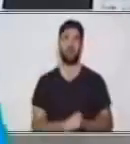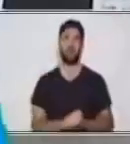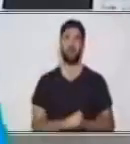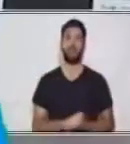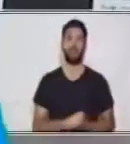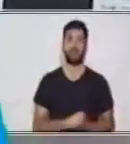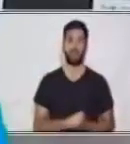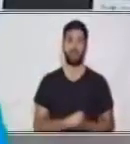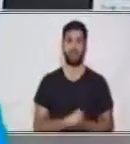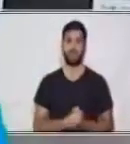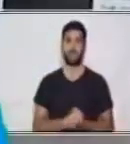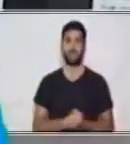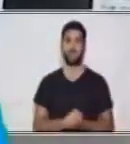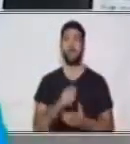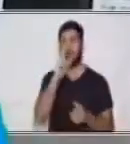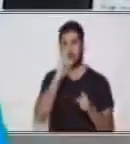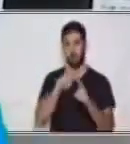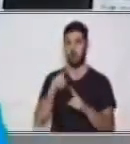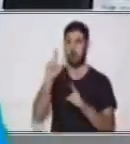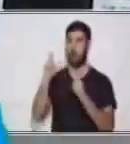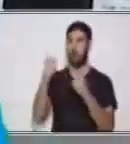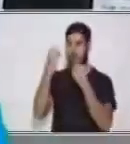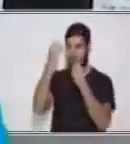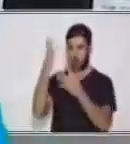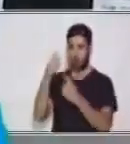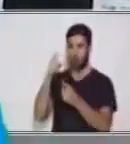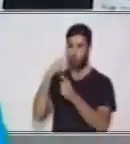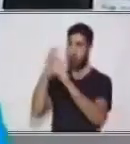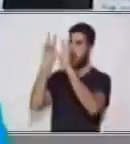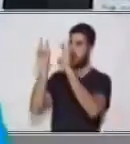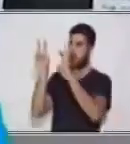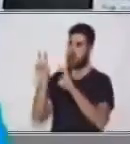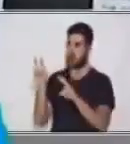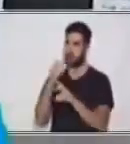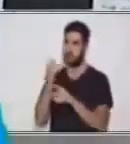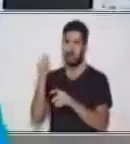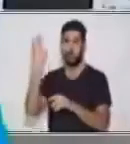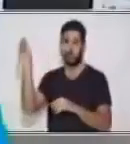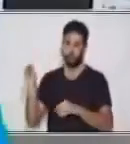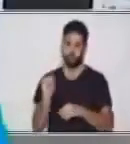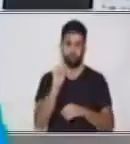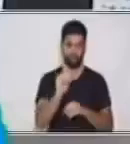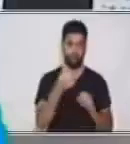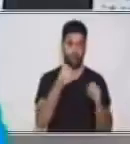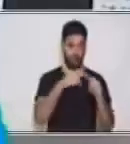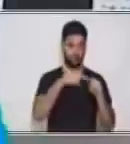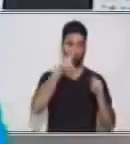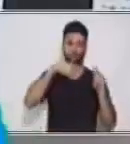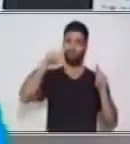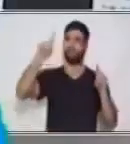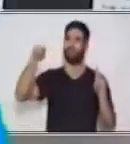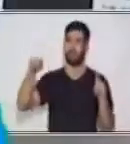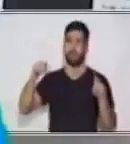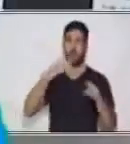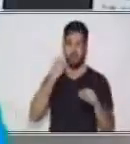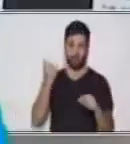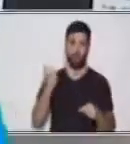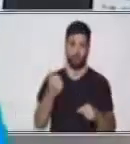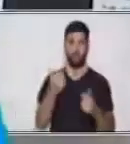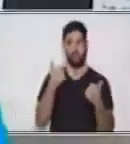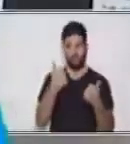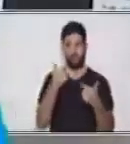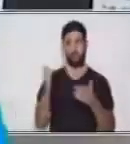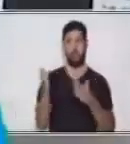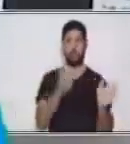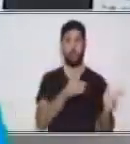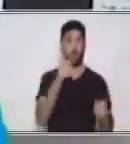análisis de datos en una gráfica. Antes de empezar, te recomiendo siempre que laves tus manos constantemente con agua y